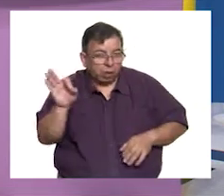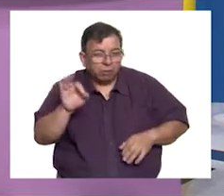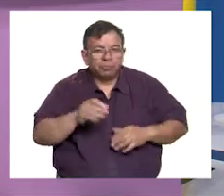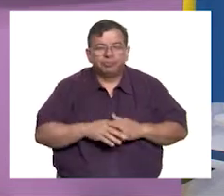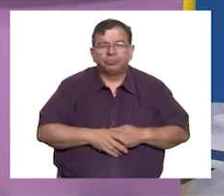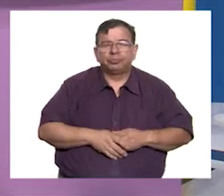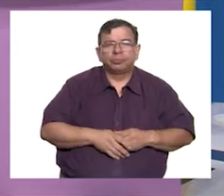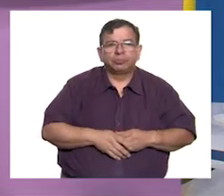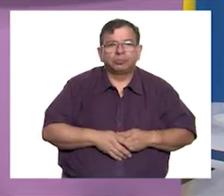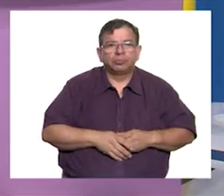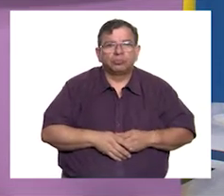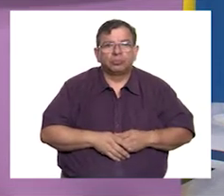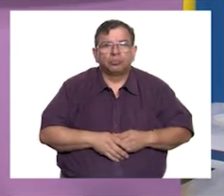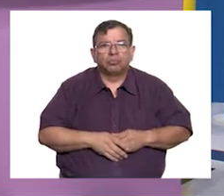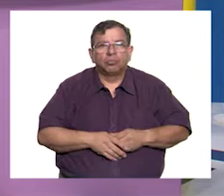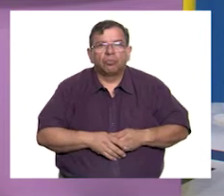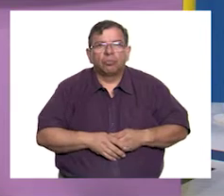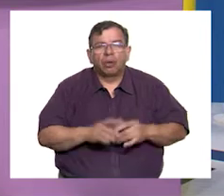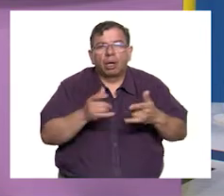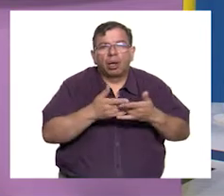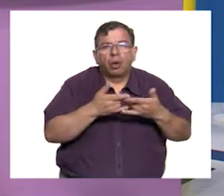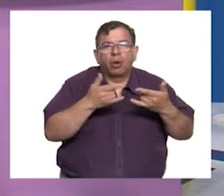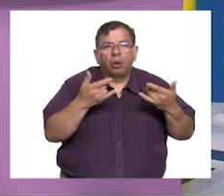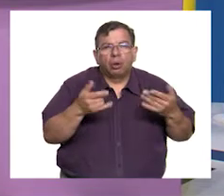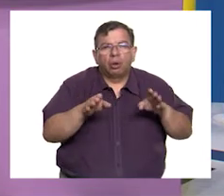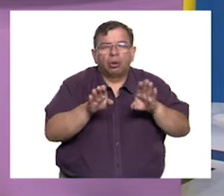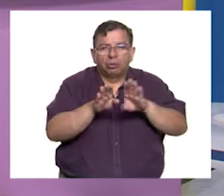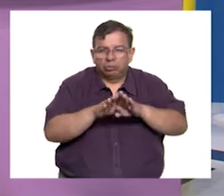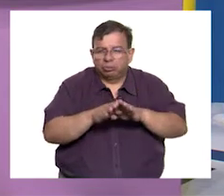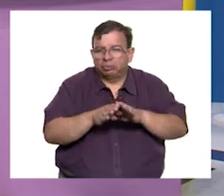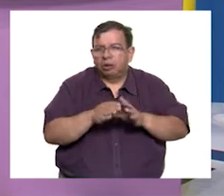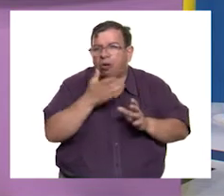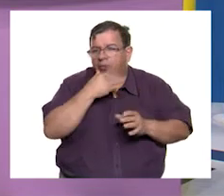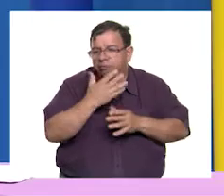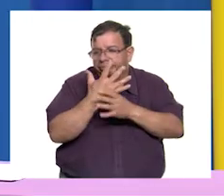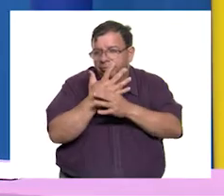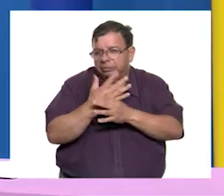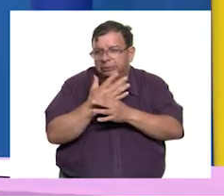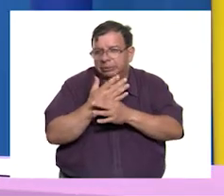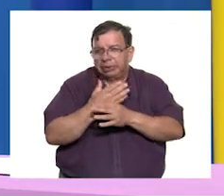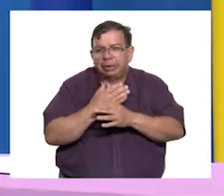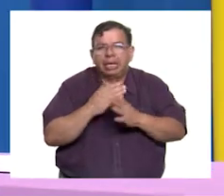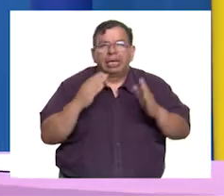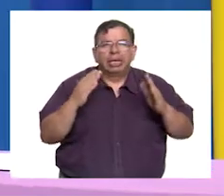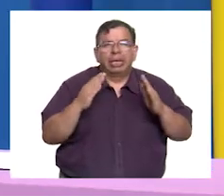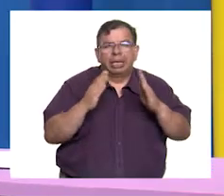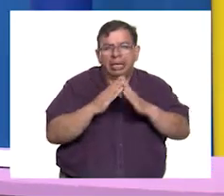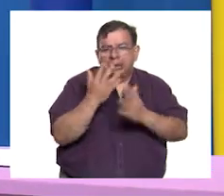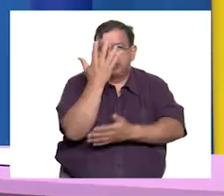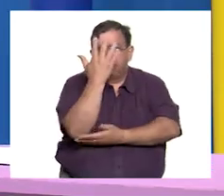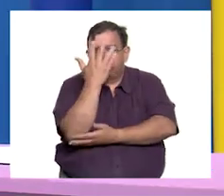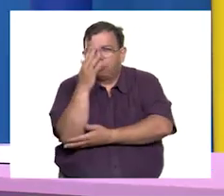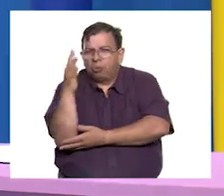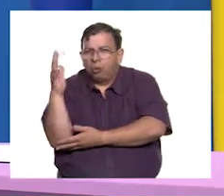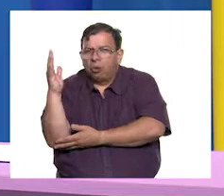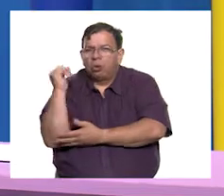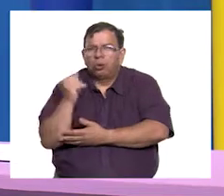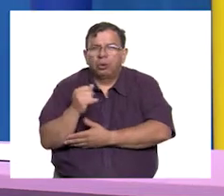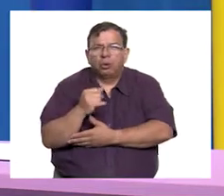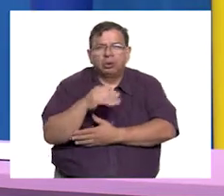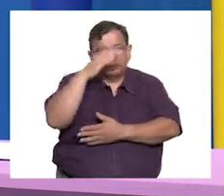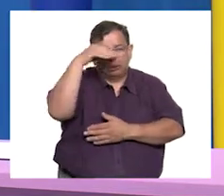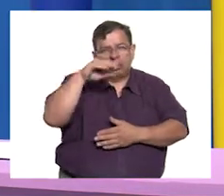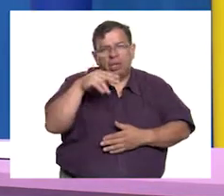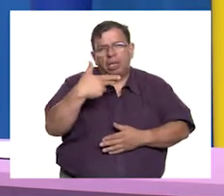los cuentos son Las hadas de Charles Perrault y La casa del bosque y La señora